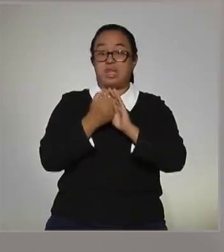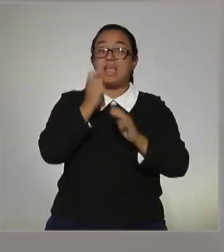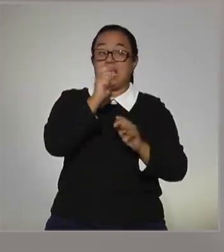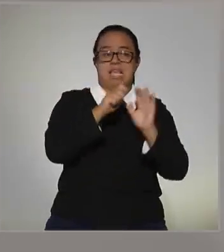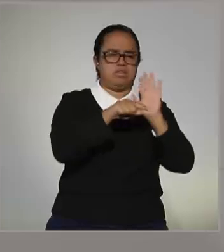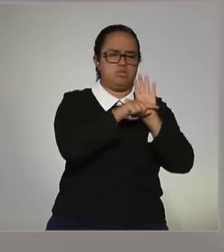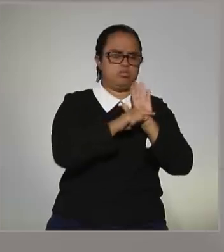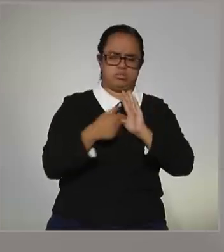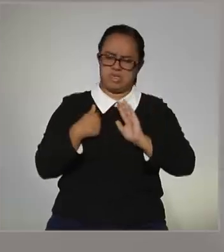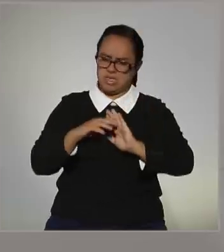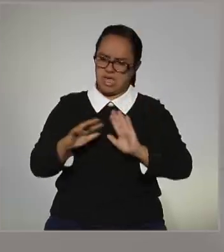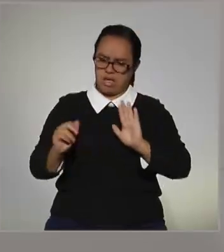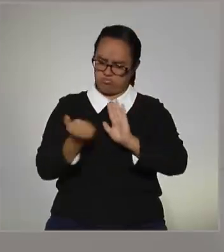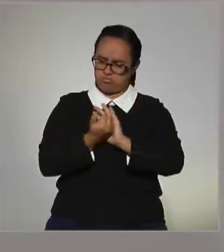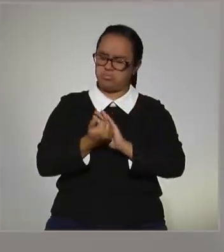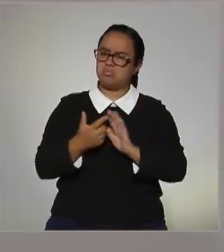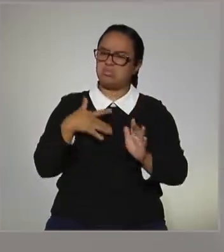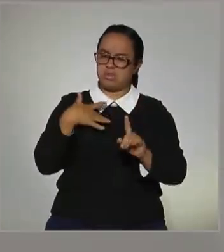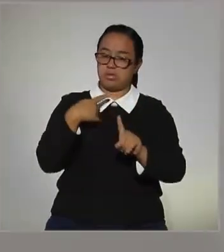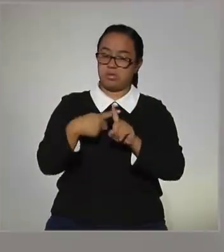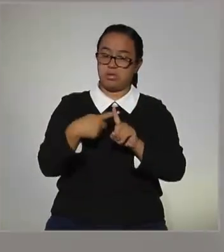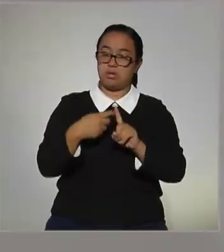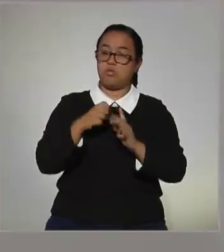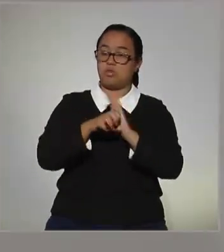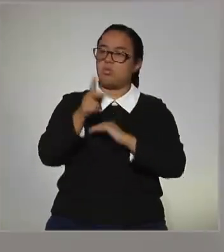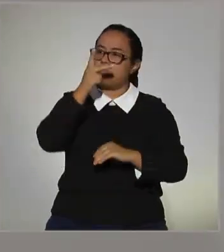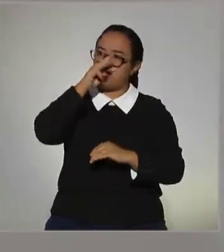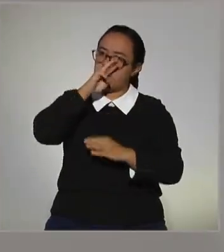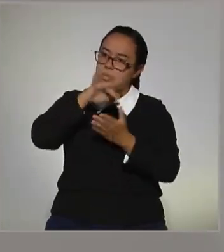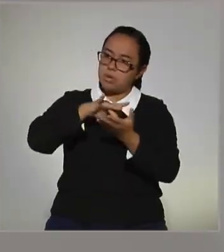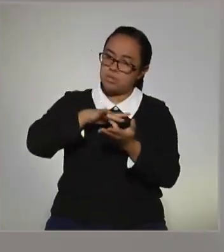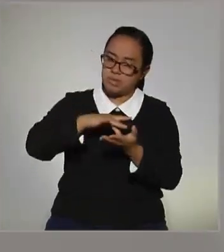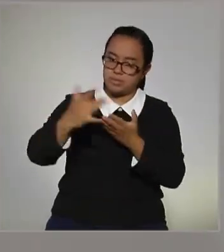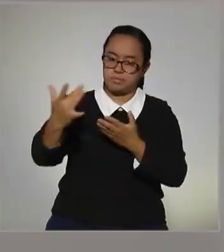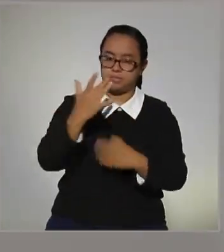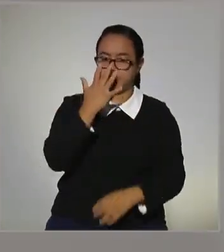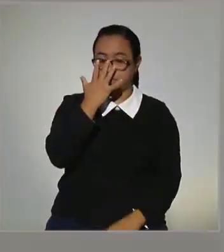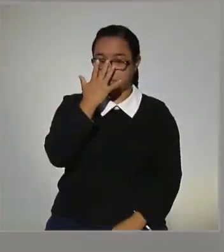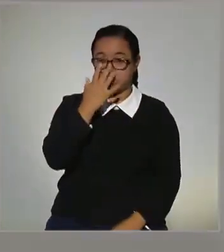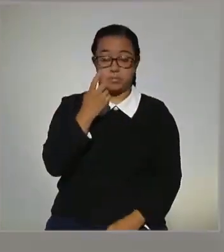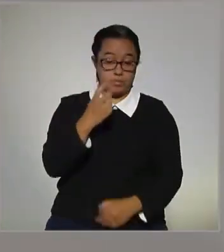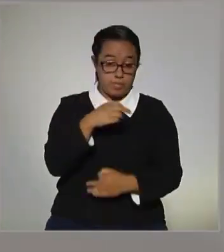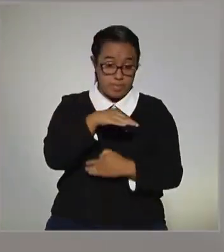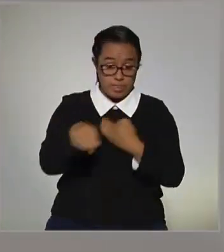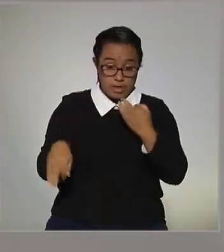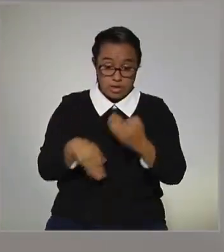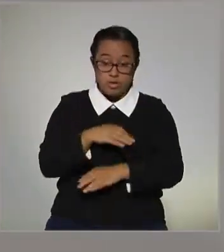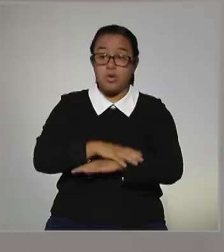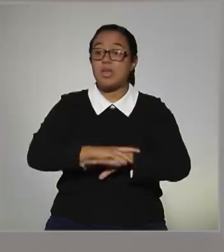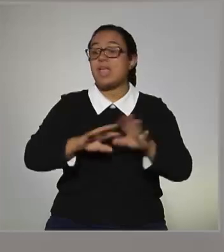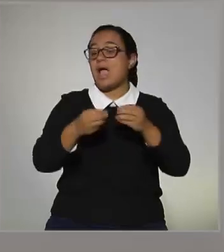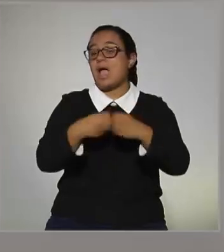necesariamente negativas y puede agradecer eso, por ejemplo, a los padres, ¿no? Bueno, entonces, pues no todo, ¿no? O sea, no todo está perdido, no todo un padre